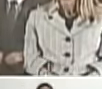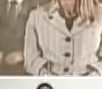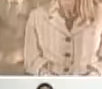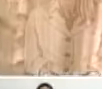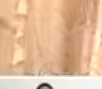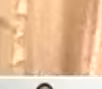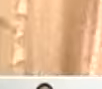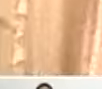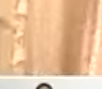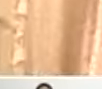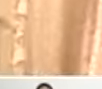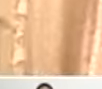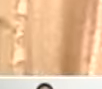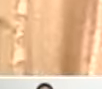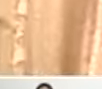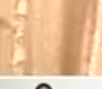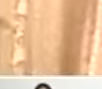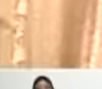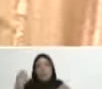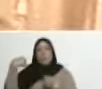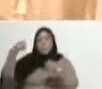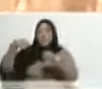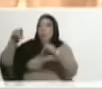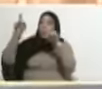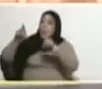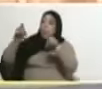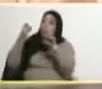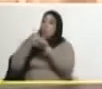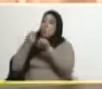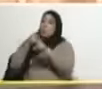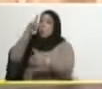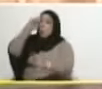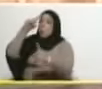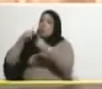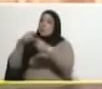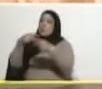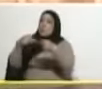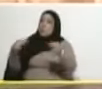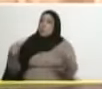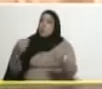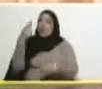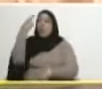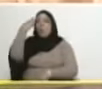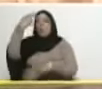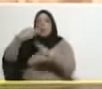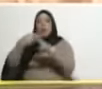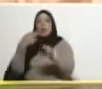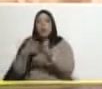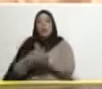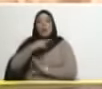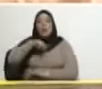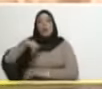de altura, pedagógica, que logró sensibilizar